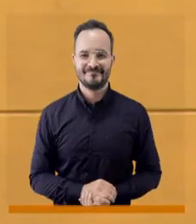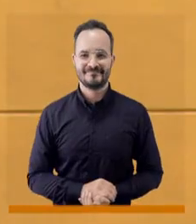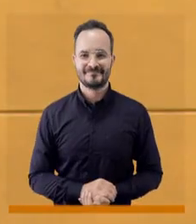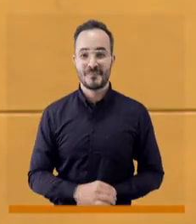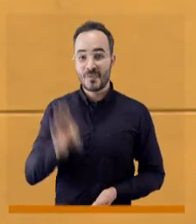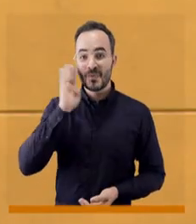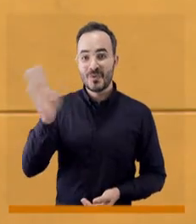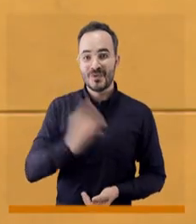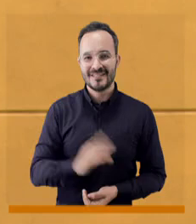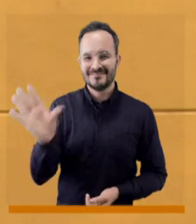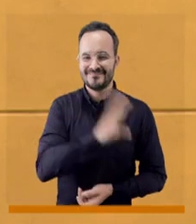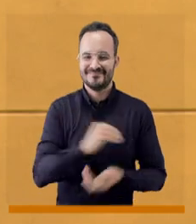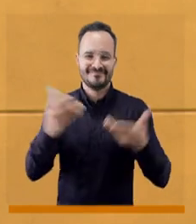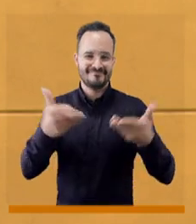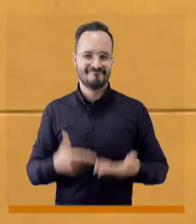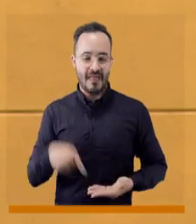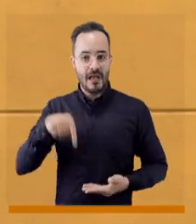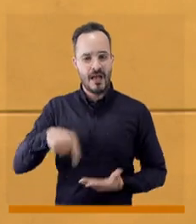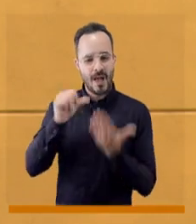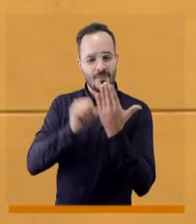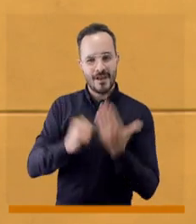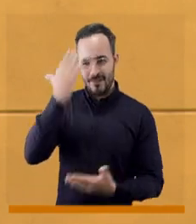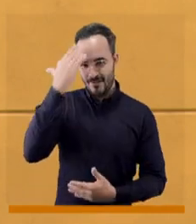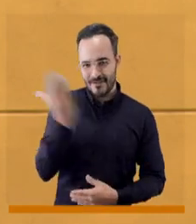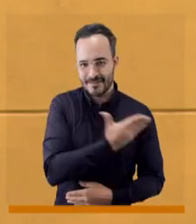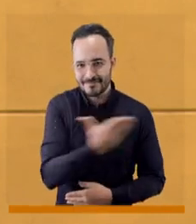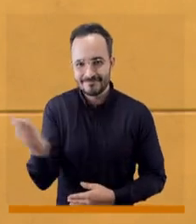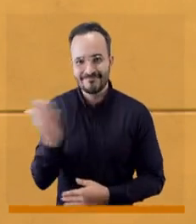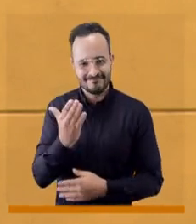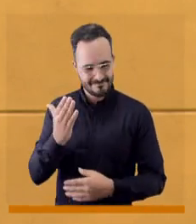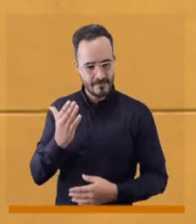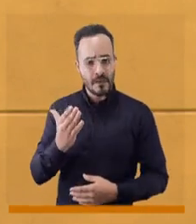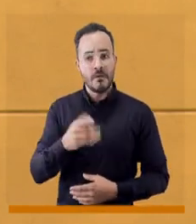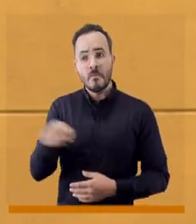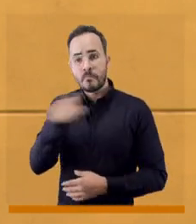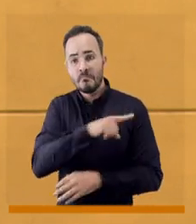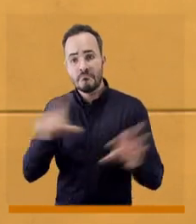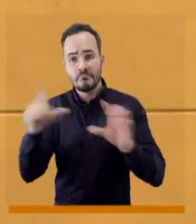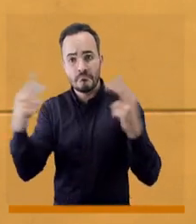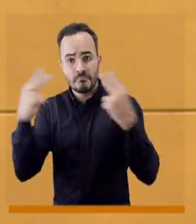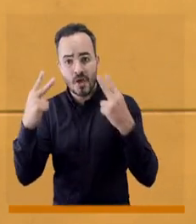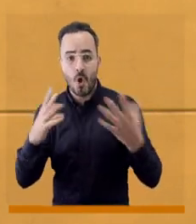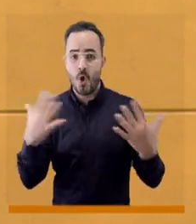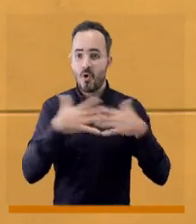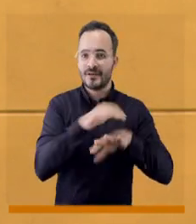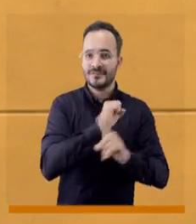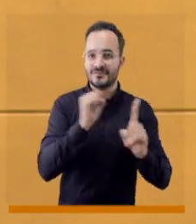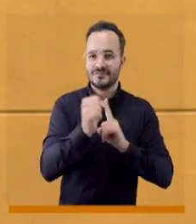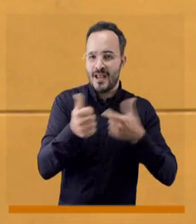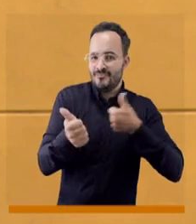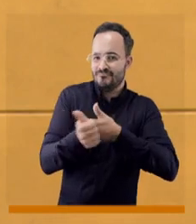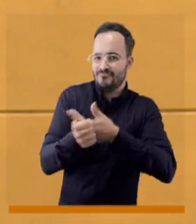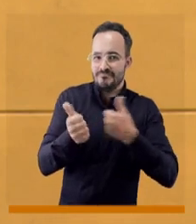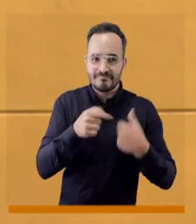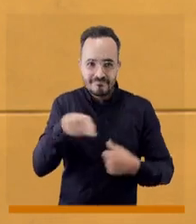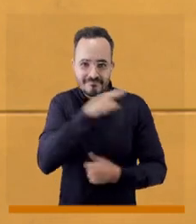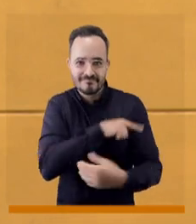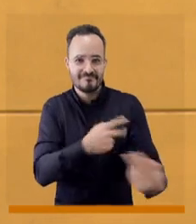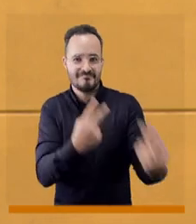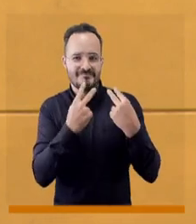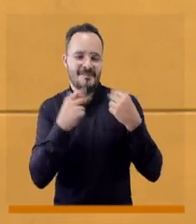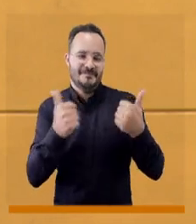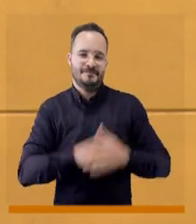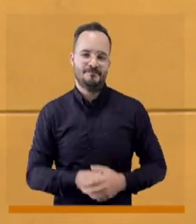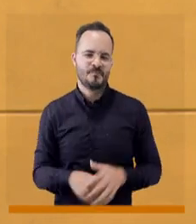Hola, bienvenidos a su espacio De Frente a la Gente, a nuestros televidentes y también a los que nos siguen en nuestras redes sociales. Y la pregunta de la